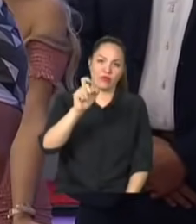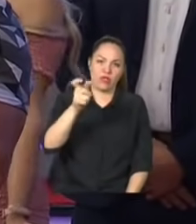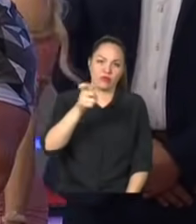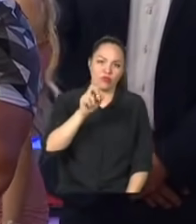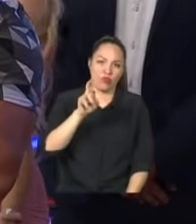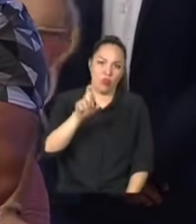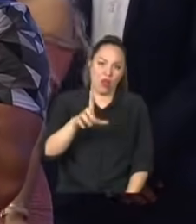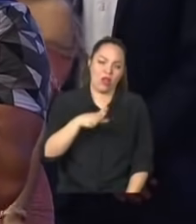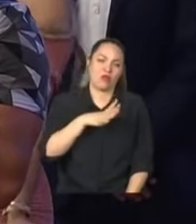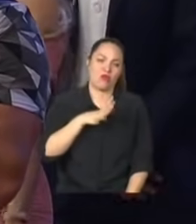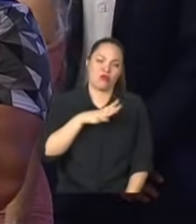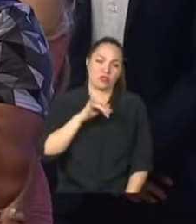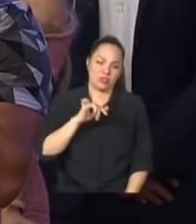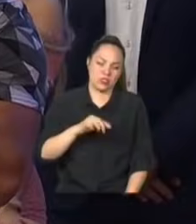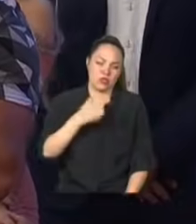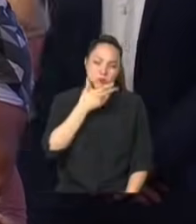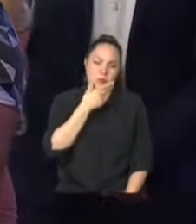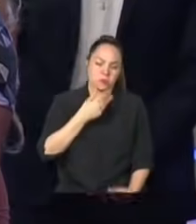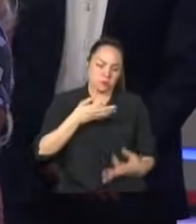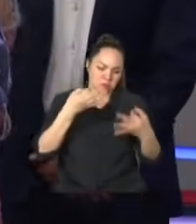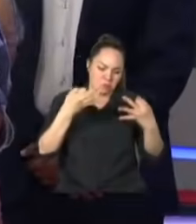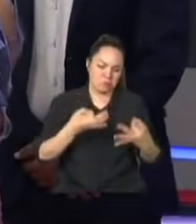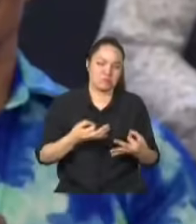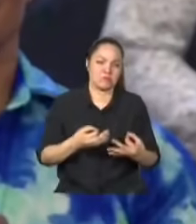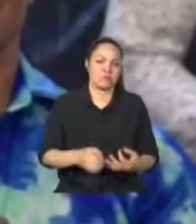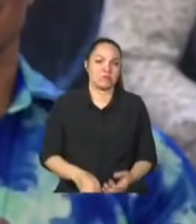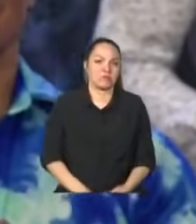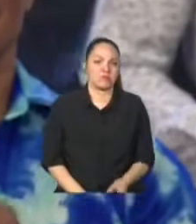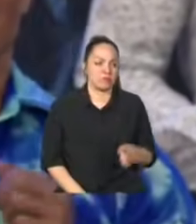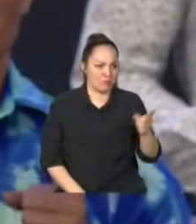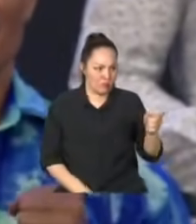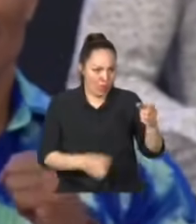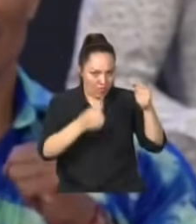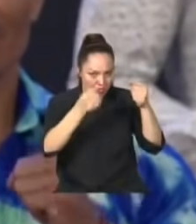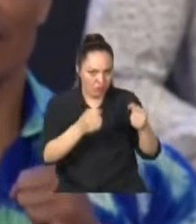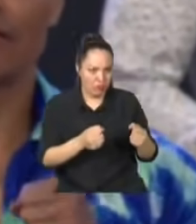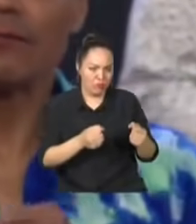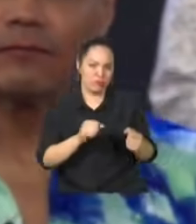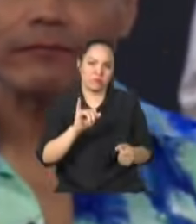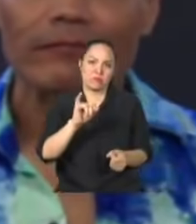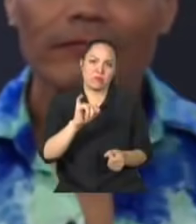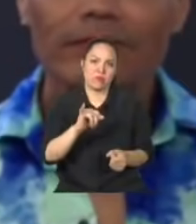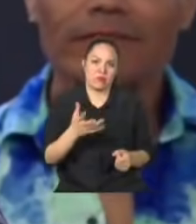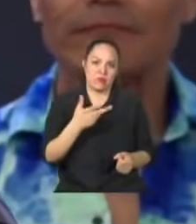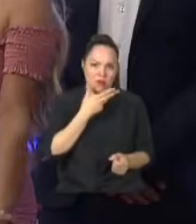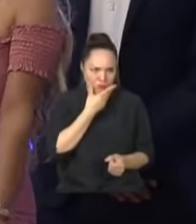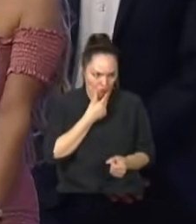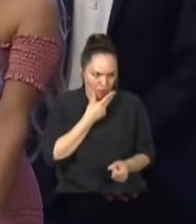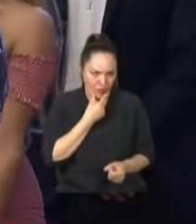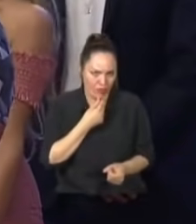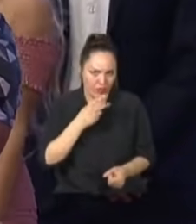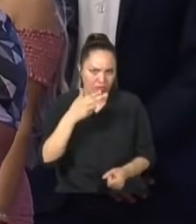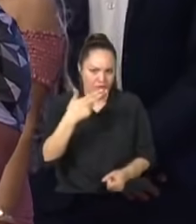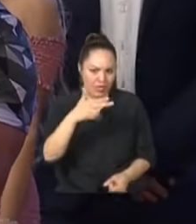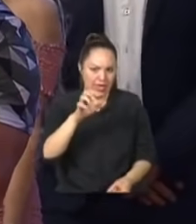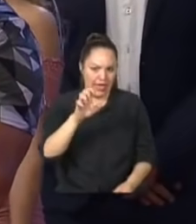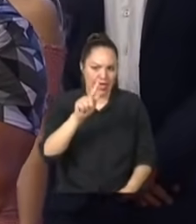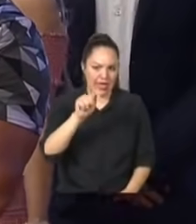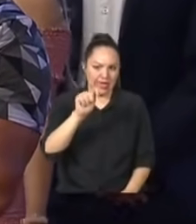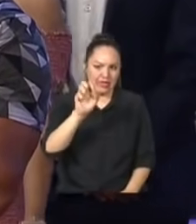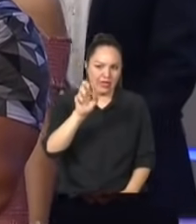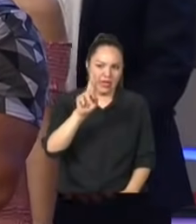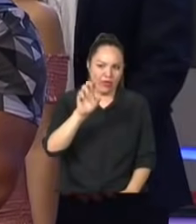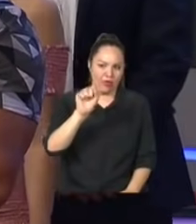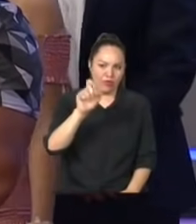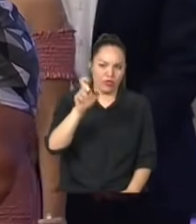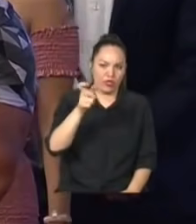Heterosexual, porque los heterosexuales... ¿Pero si eres? No, pues no me pongan en duda. El heterosexual es hombre, ¿no? Sí. Entonces soy heterosexual.